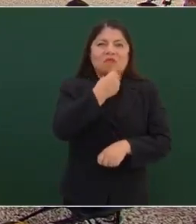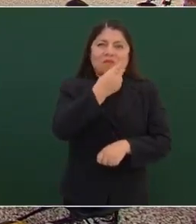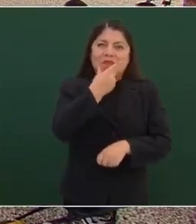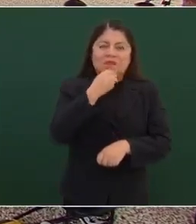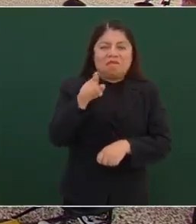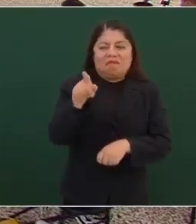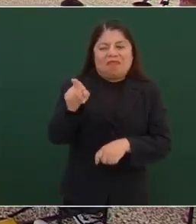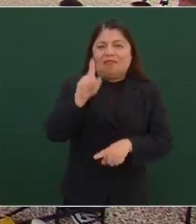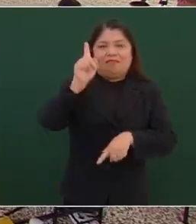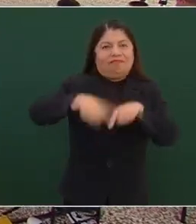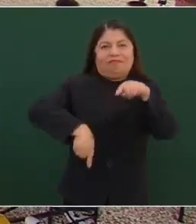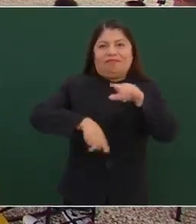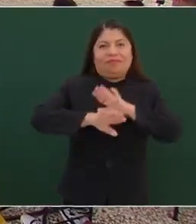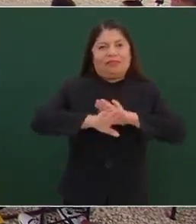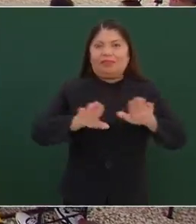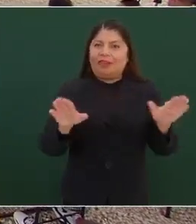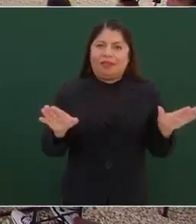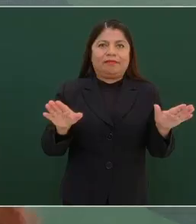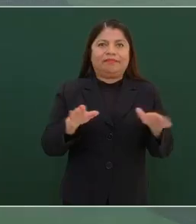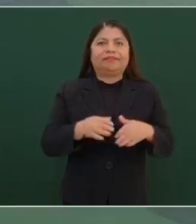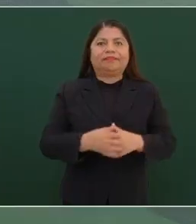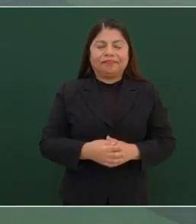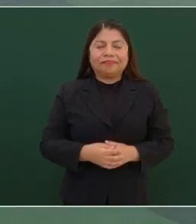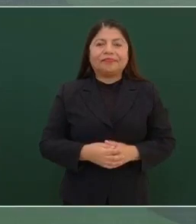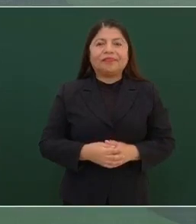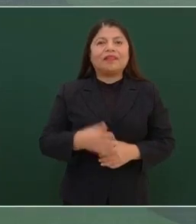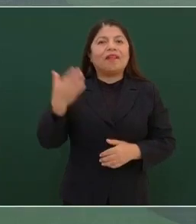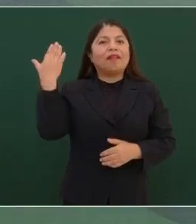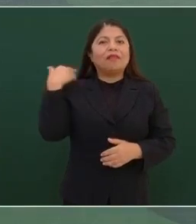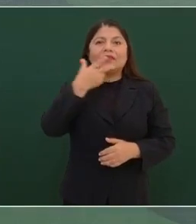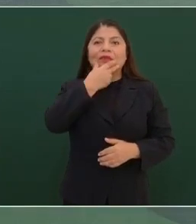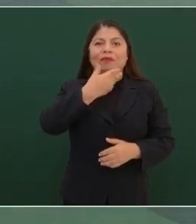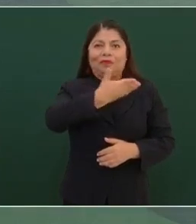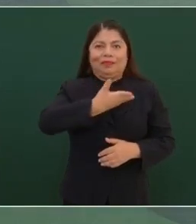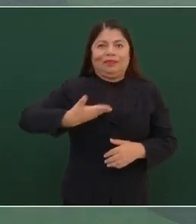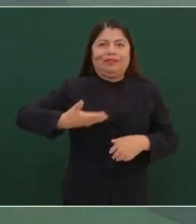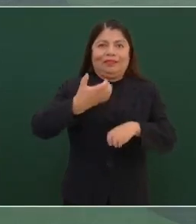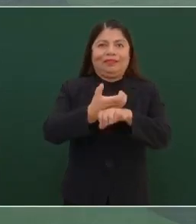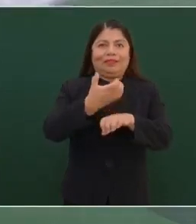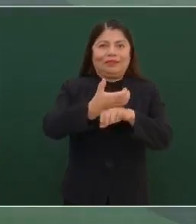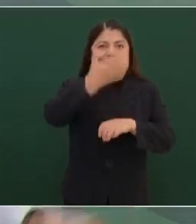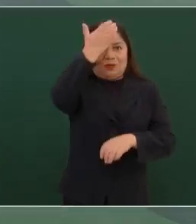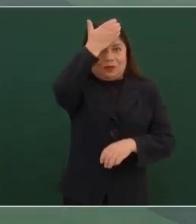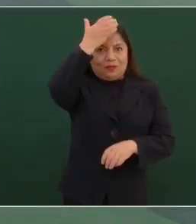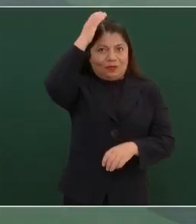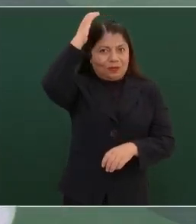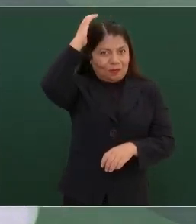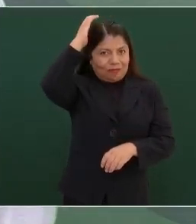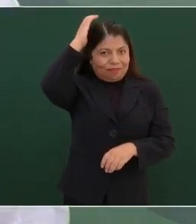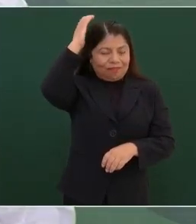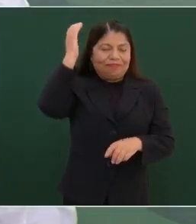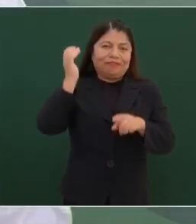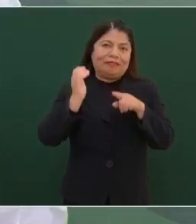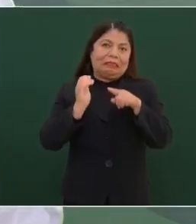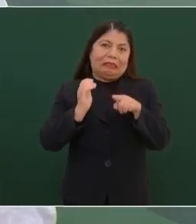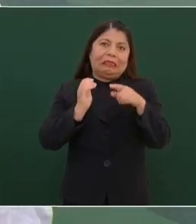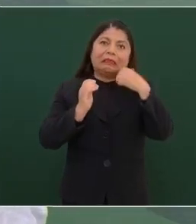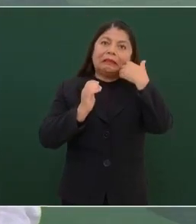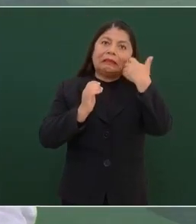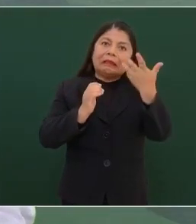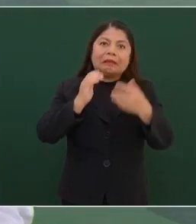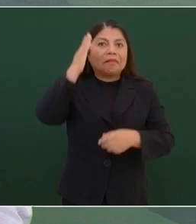ofreciendo el expresidente Trump como mediador para ver si él se convierte en el